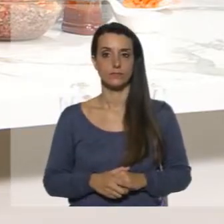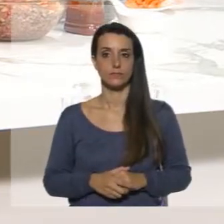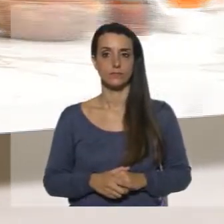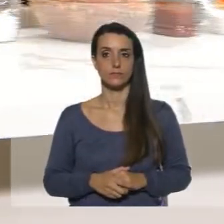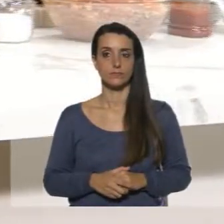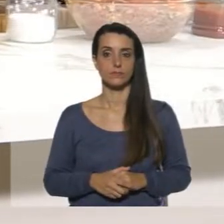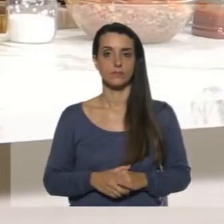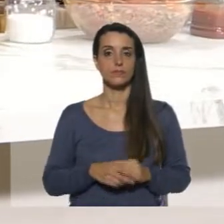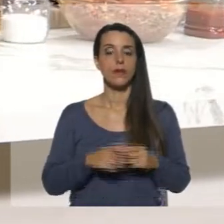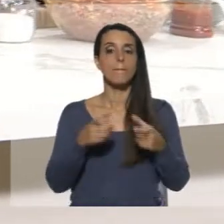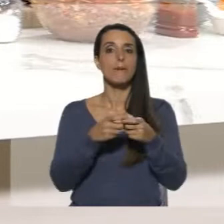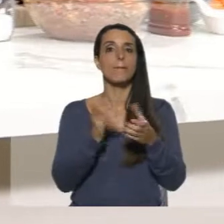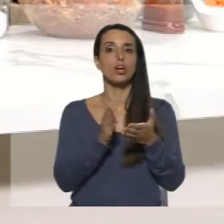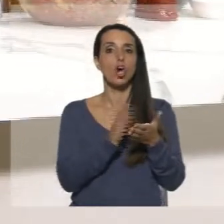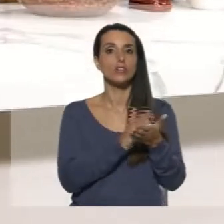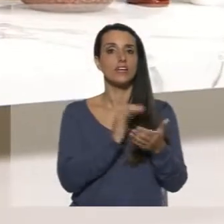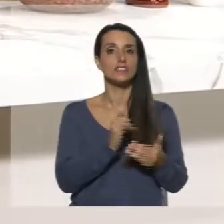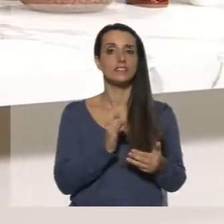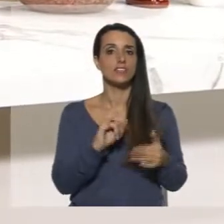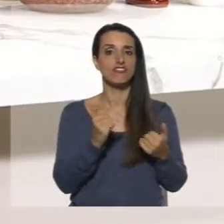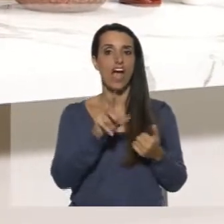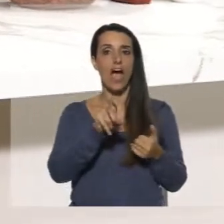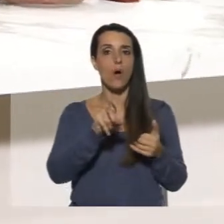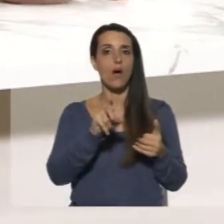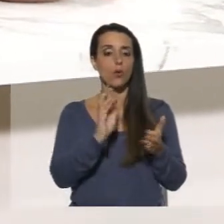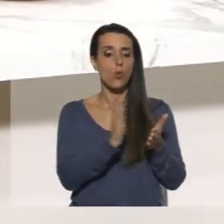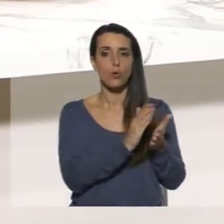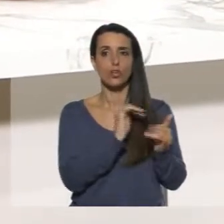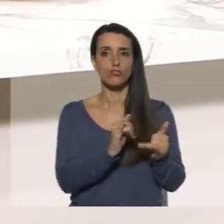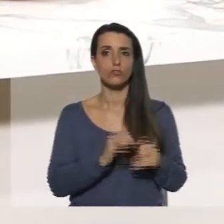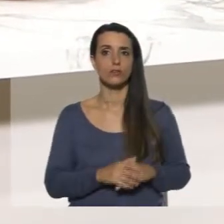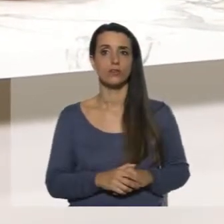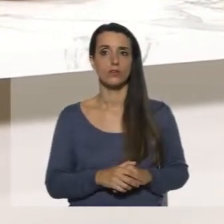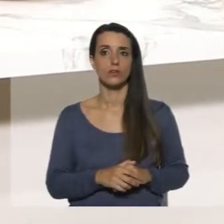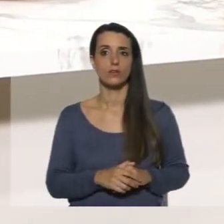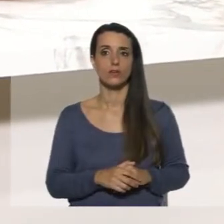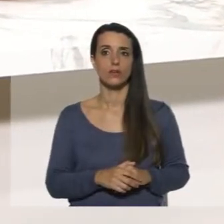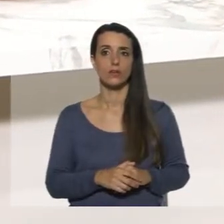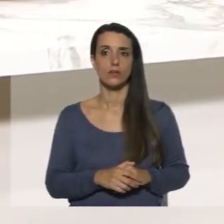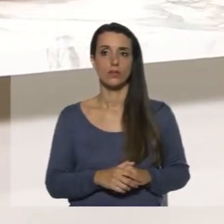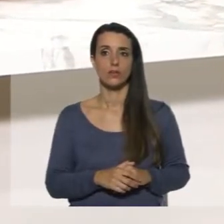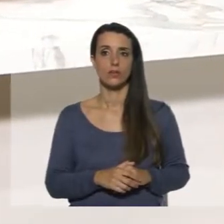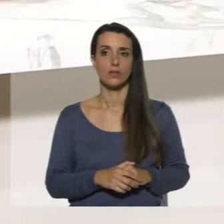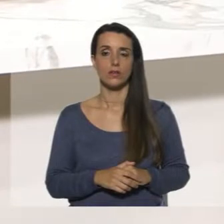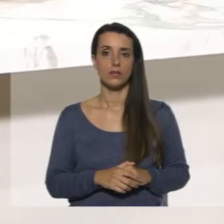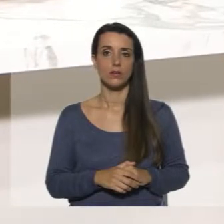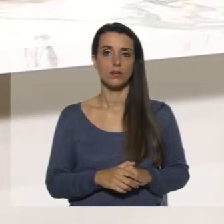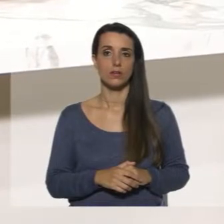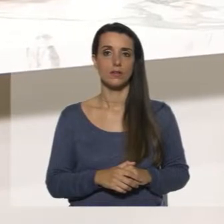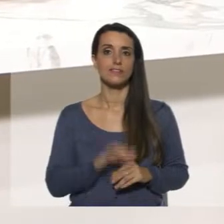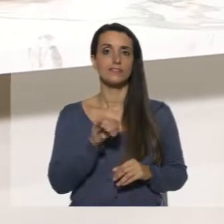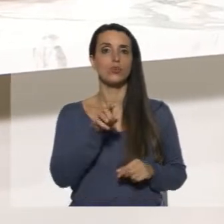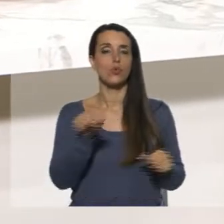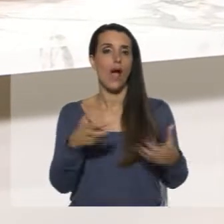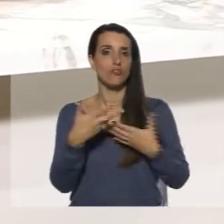en pedacitos. Este lado, así se bebe. La corto en pedacitos, ya la hiervo con pedacitos, ¿sí? Así, sí. Ah, sí. Animate a hacerlo. No, quédate ya, Sara, si querés. Sí, así por los que